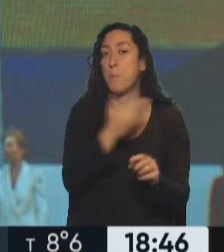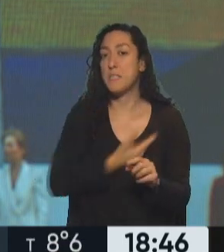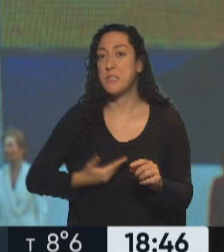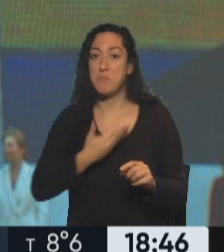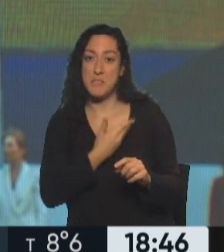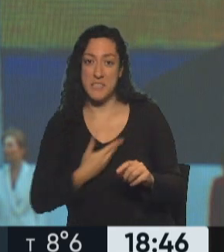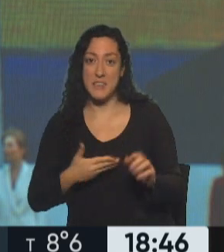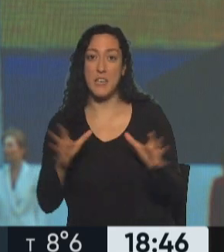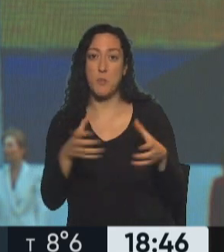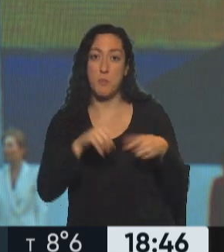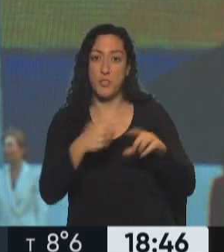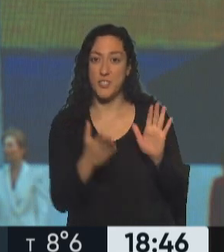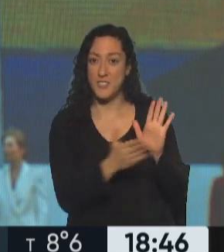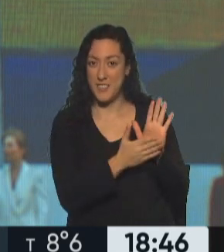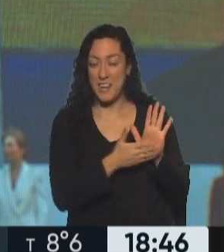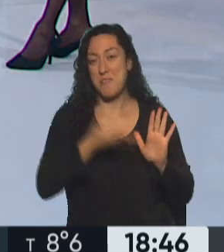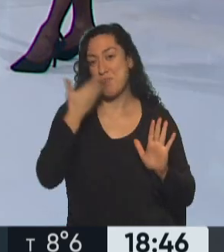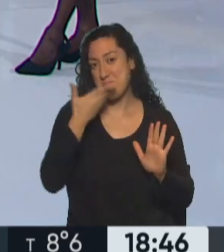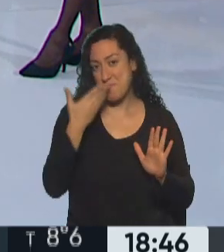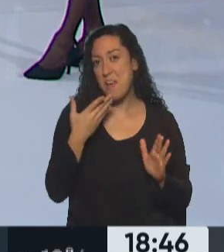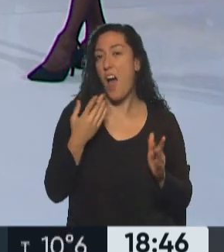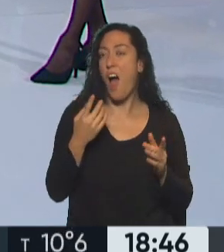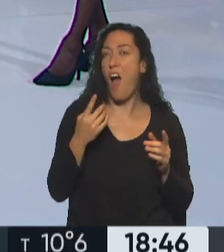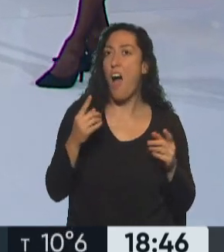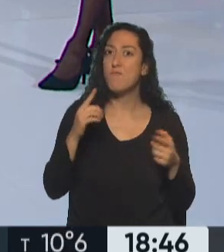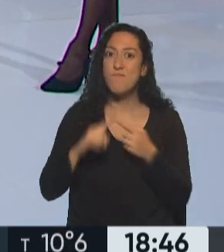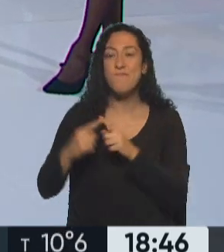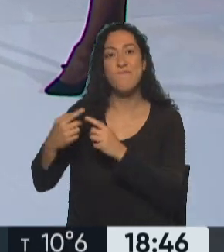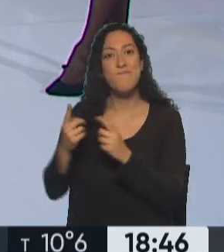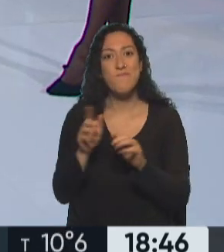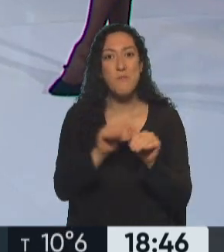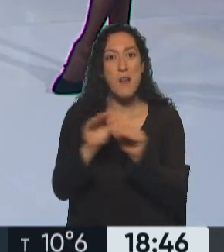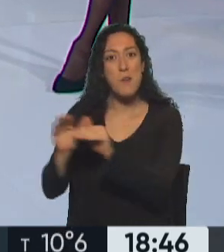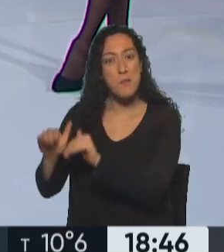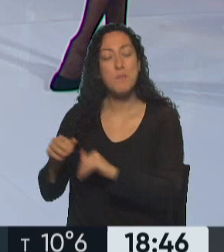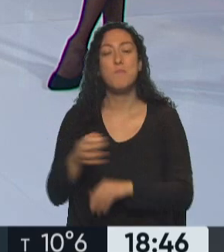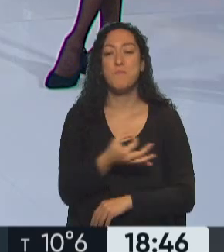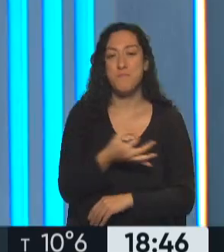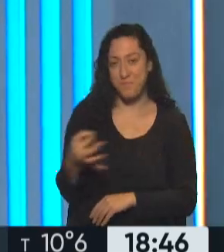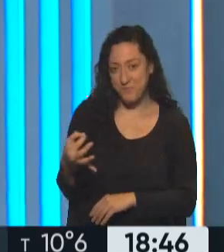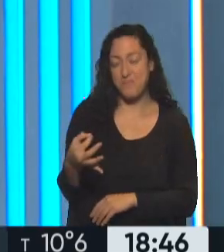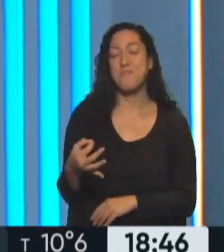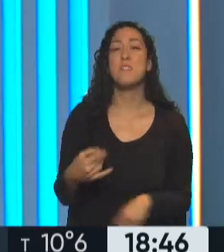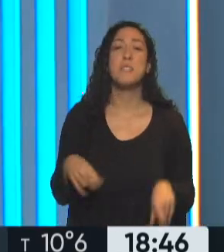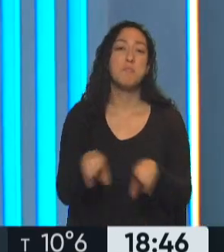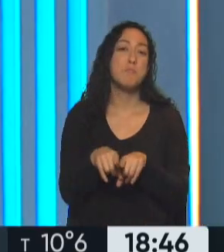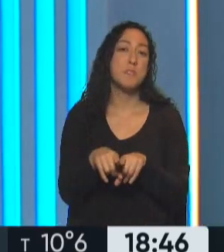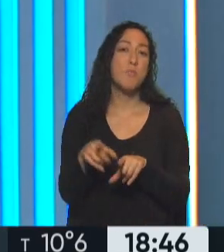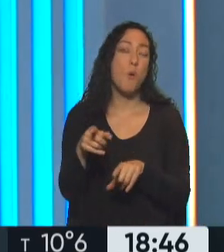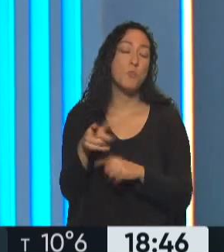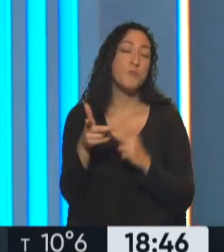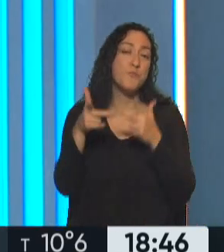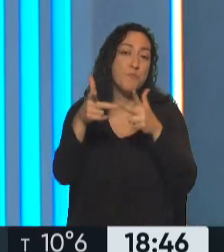del tema, el desarrollo de esto precisamente. Leticia Martínez. Sí, Diana, así es. La primera, como vos lo mencionabas, la